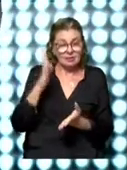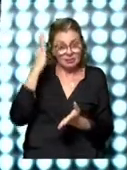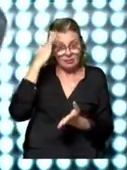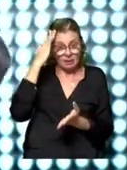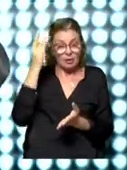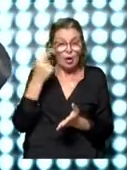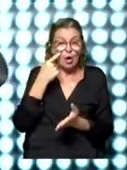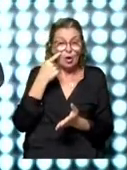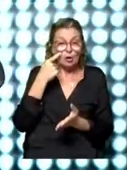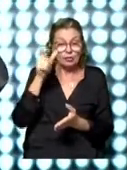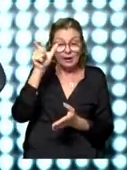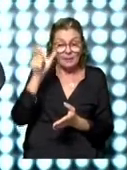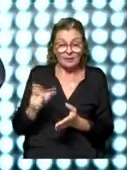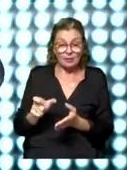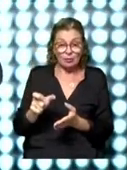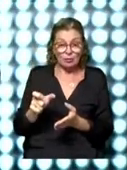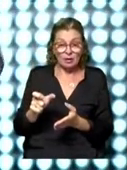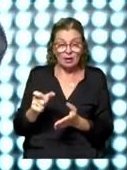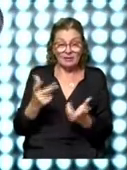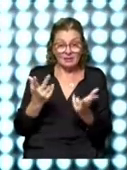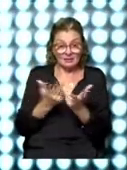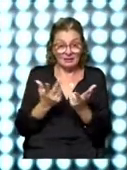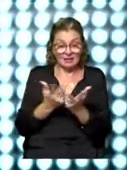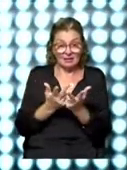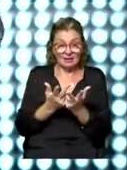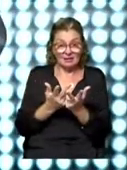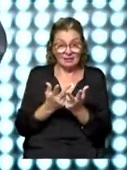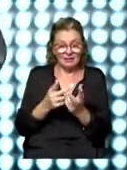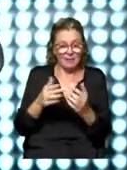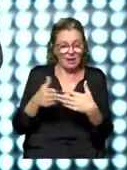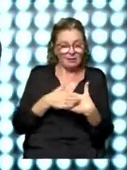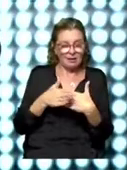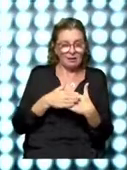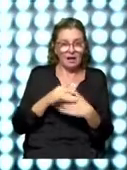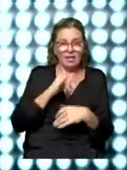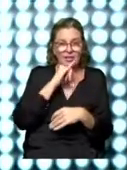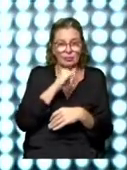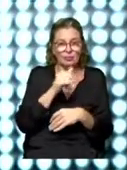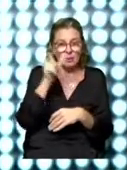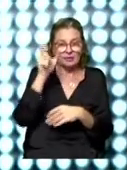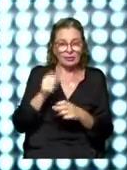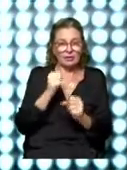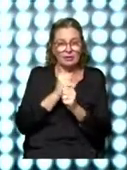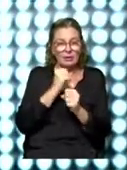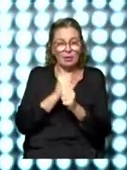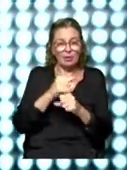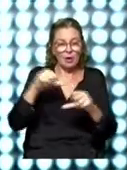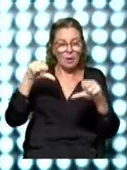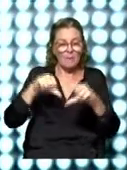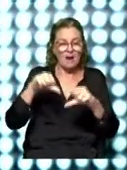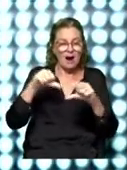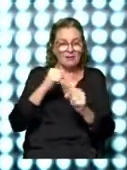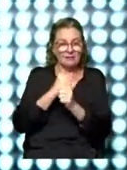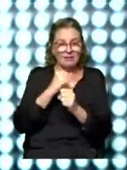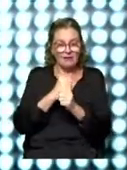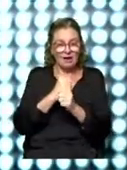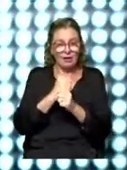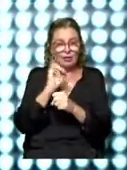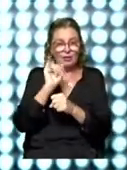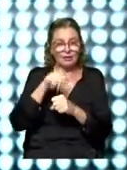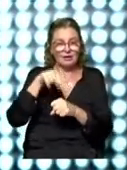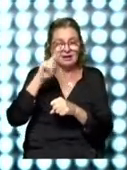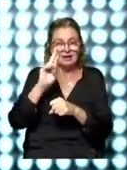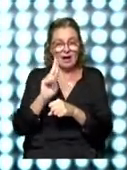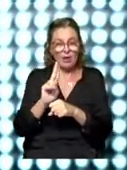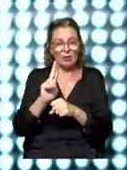que merodeaba el hogar del INAU del 33. Hay denuncias de funcionarios que estarían cumpliendo mal su función en el INAU del